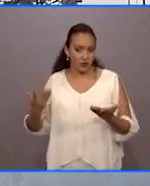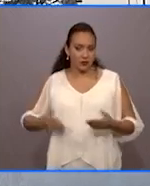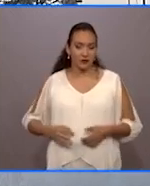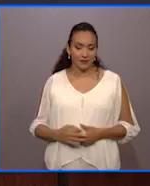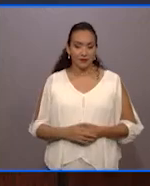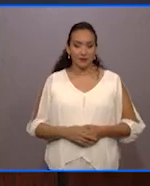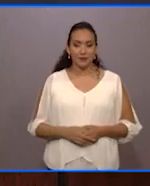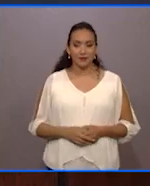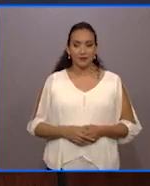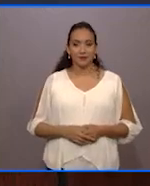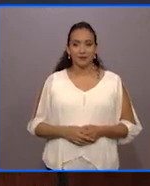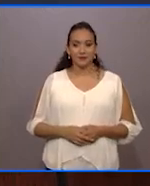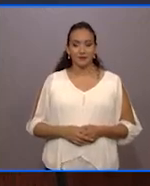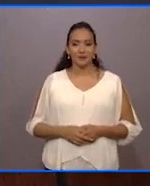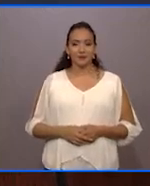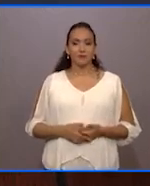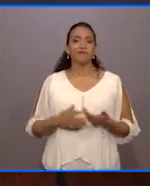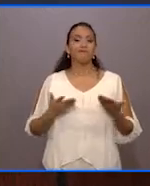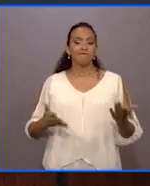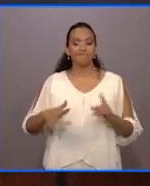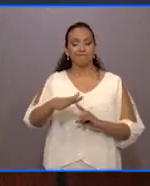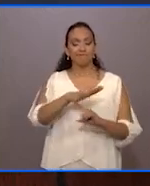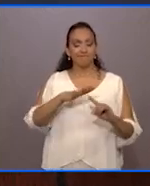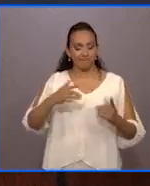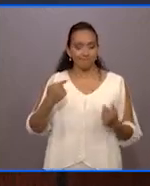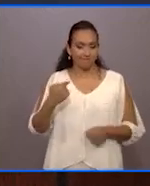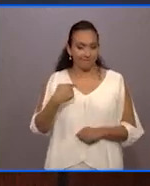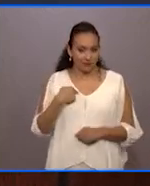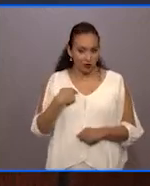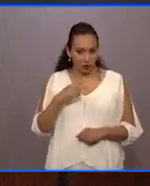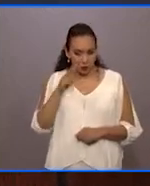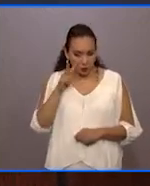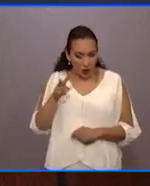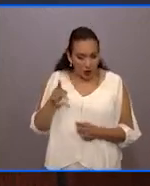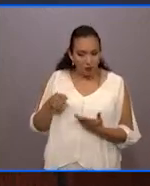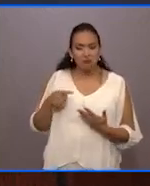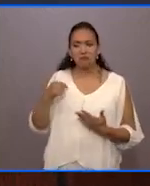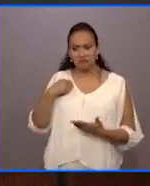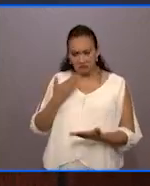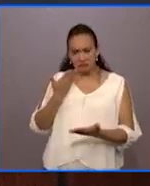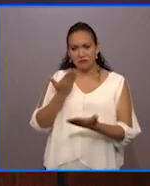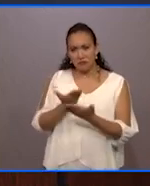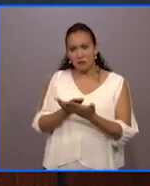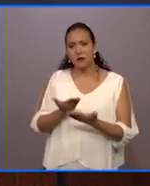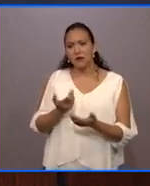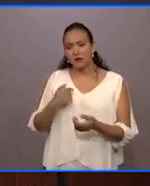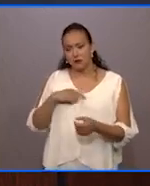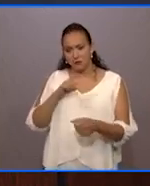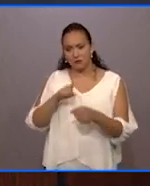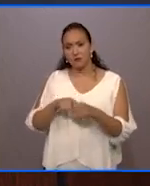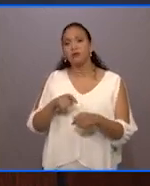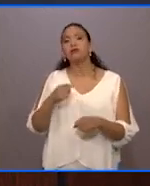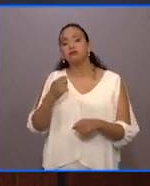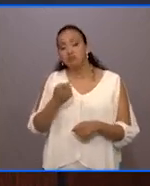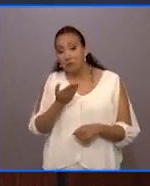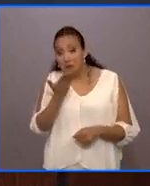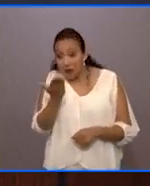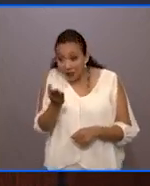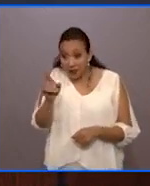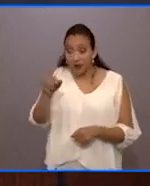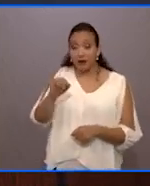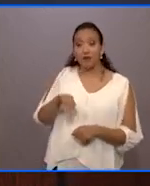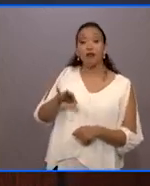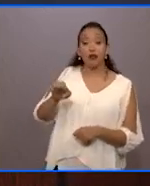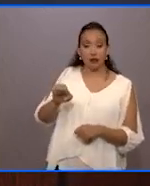prerrogativa. Y en ese sentido yo también me sumaría a esta propuesta de que pudiéramos ordenarle al Instituto